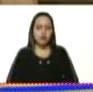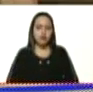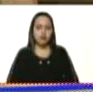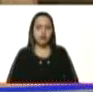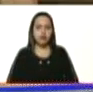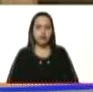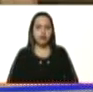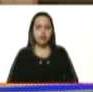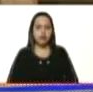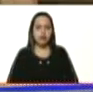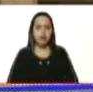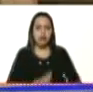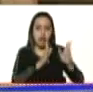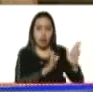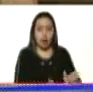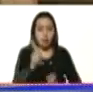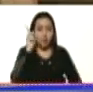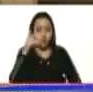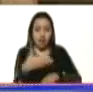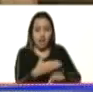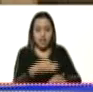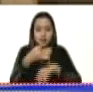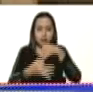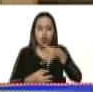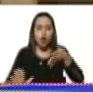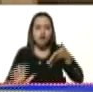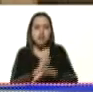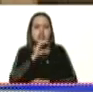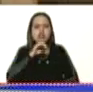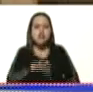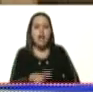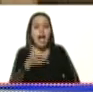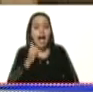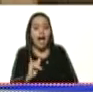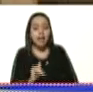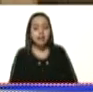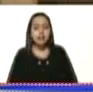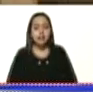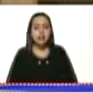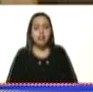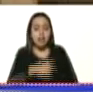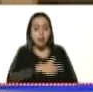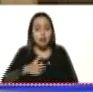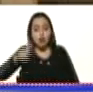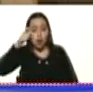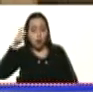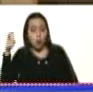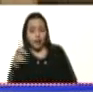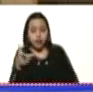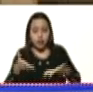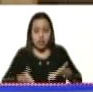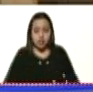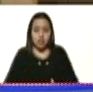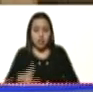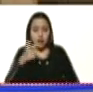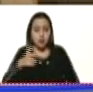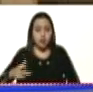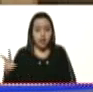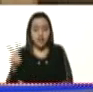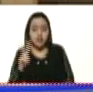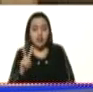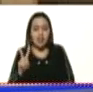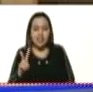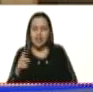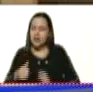Reinaldo Bolívar ha sido entre los guariqueños y los venezolanos que más se ha